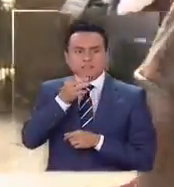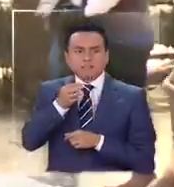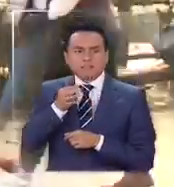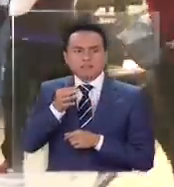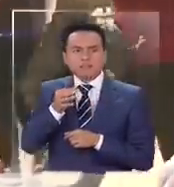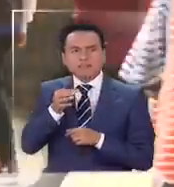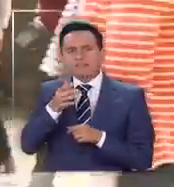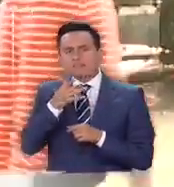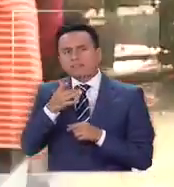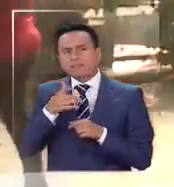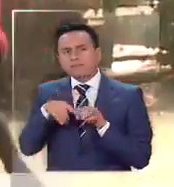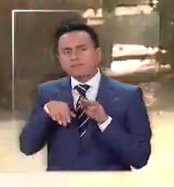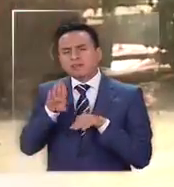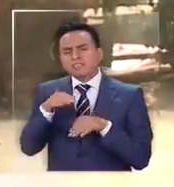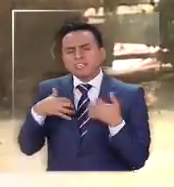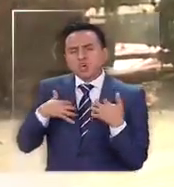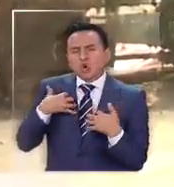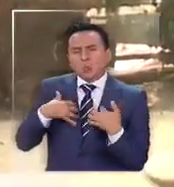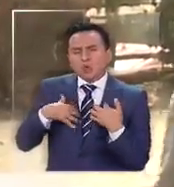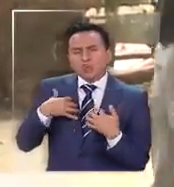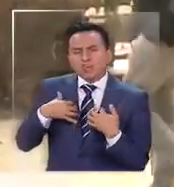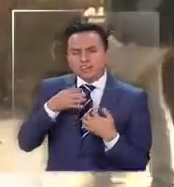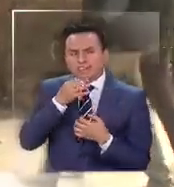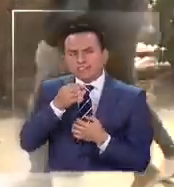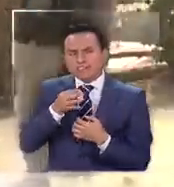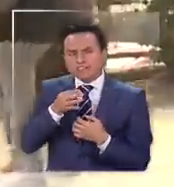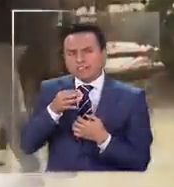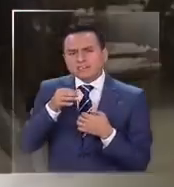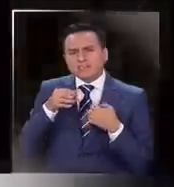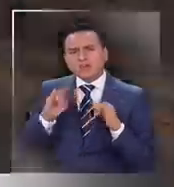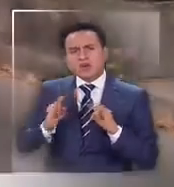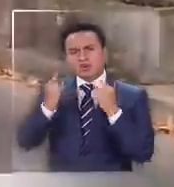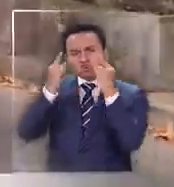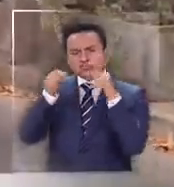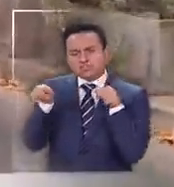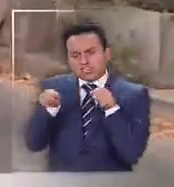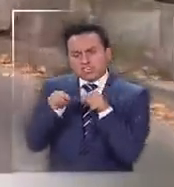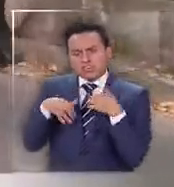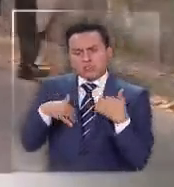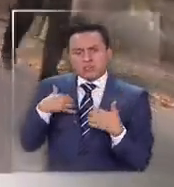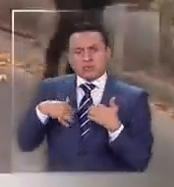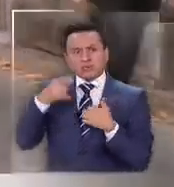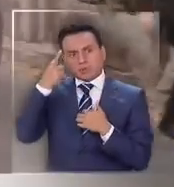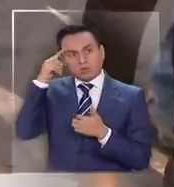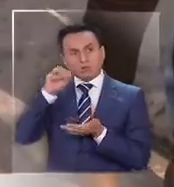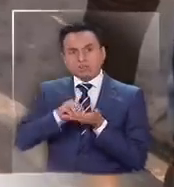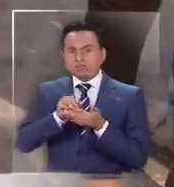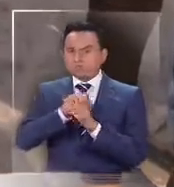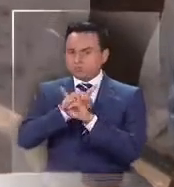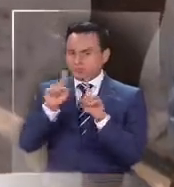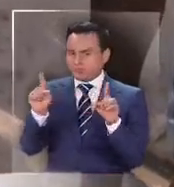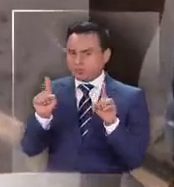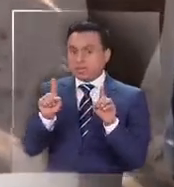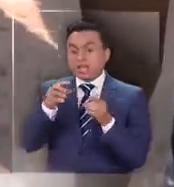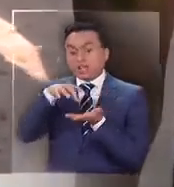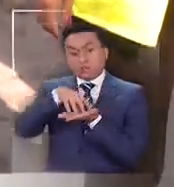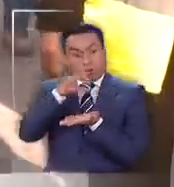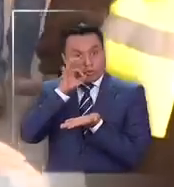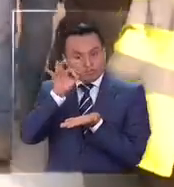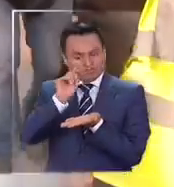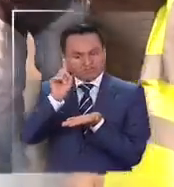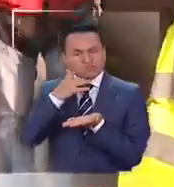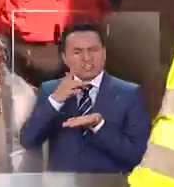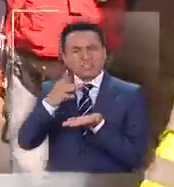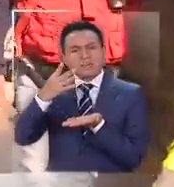Personalmente, cuando me siento como más incómoda, es como cuando paso cerca de una construcción. Pero ya no más, al menos no en Las Condes,